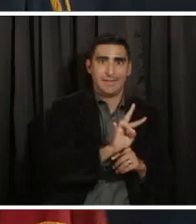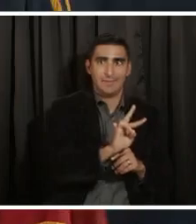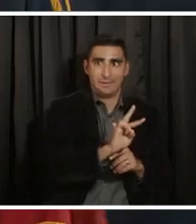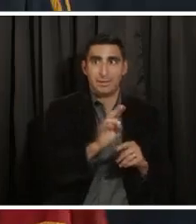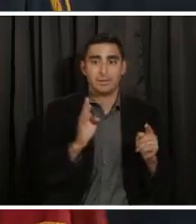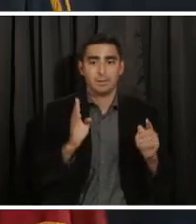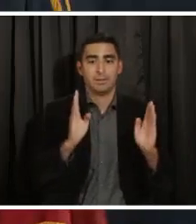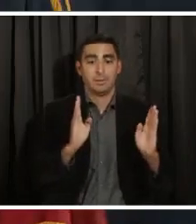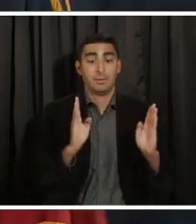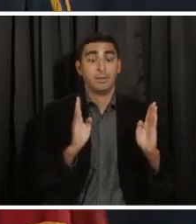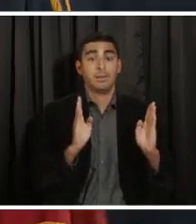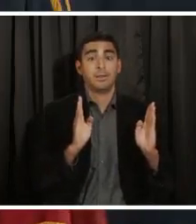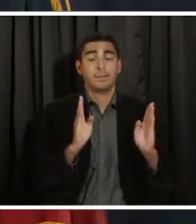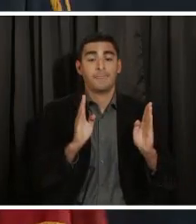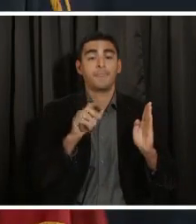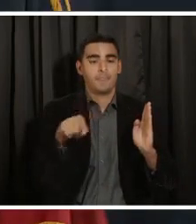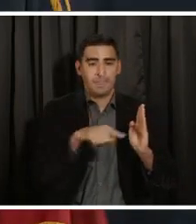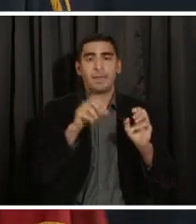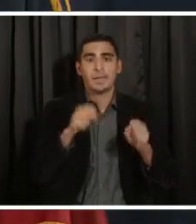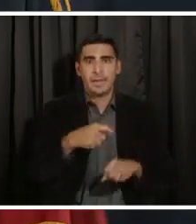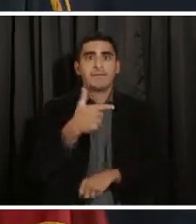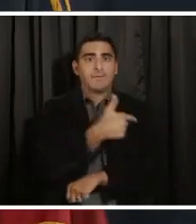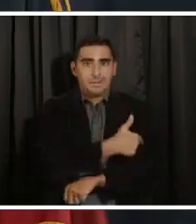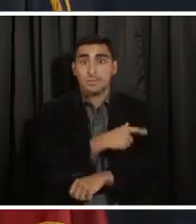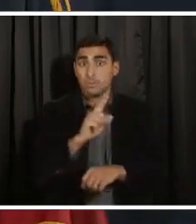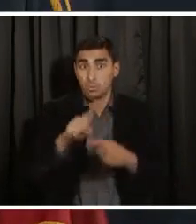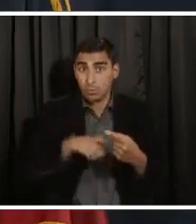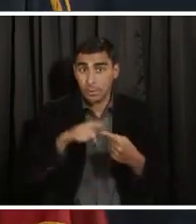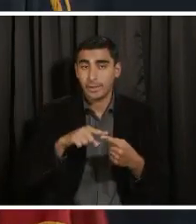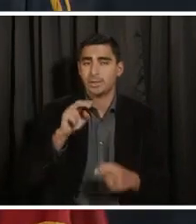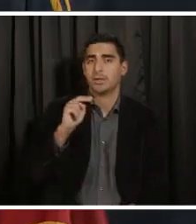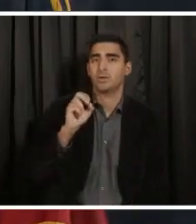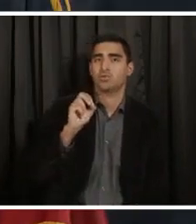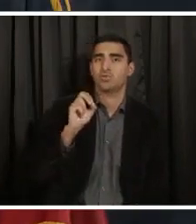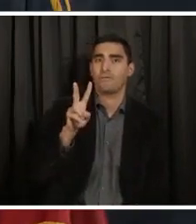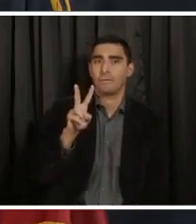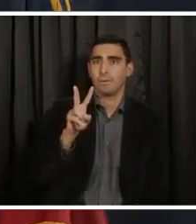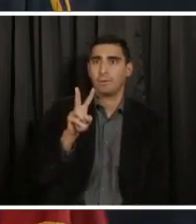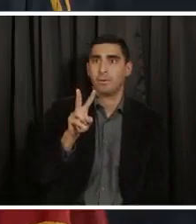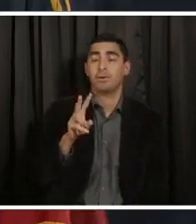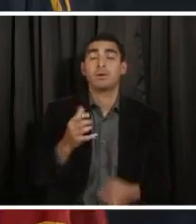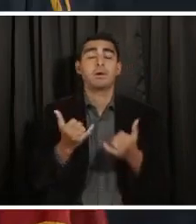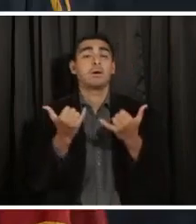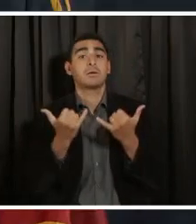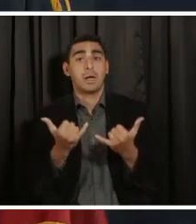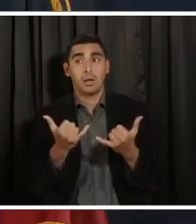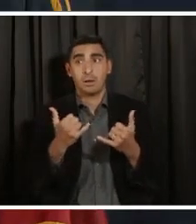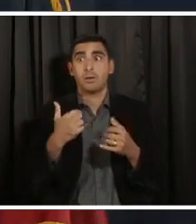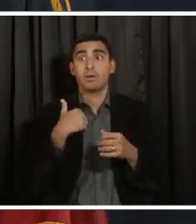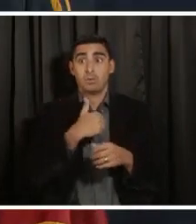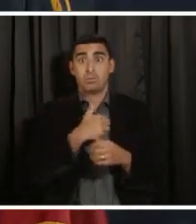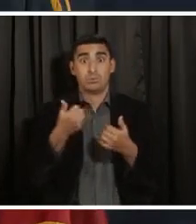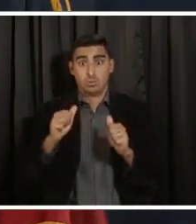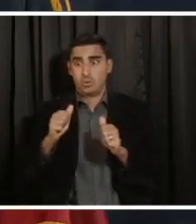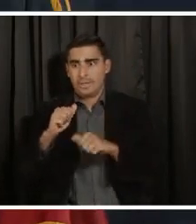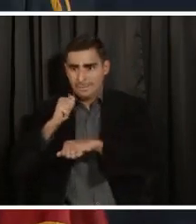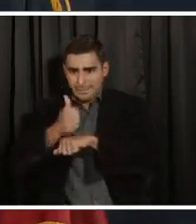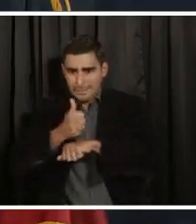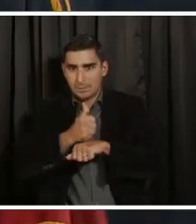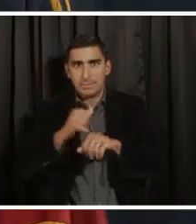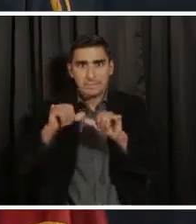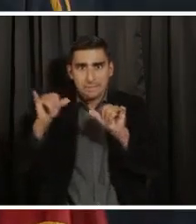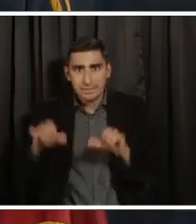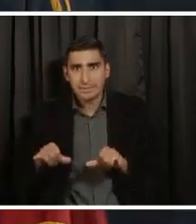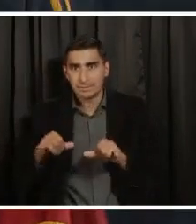la vacuna en noviembre. Estamos actualmente estableciendo todos los sistemas ahora necesarios para